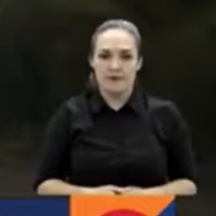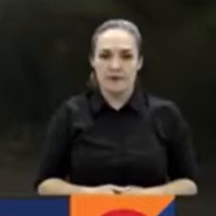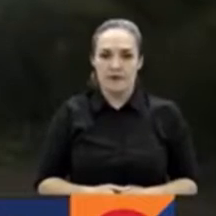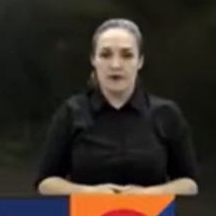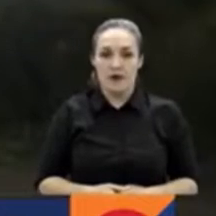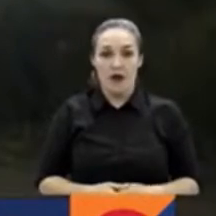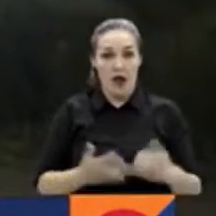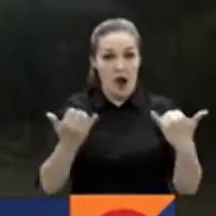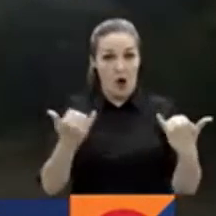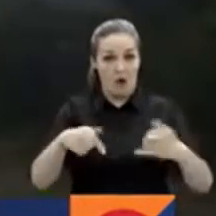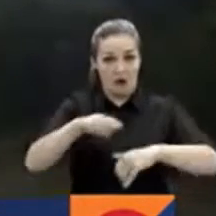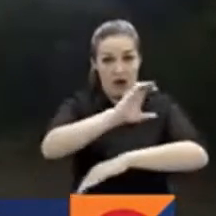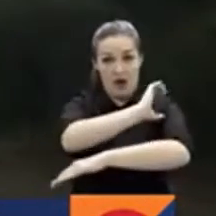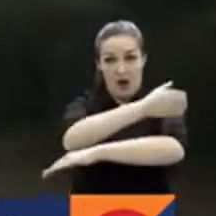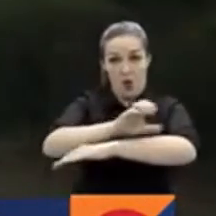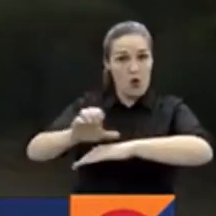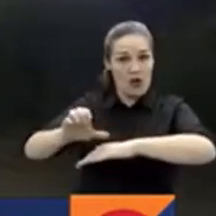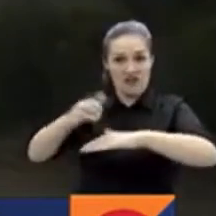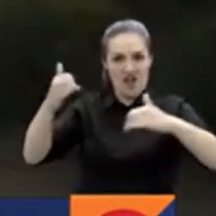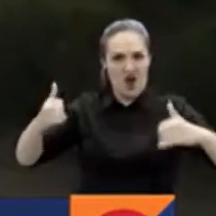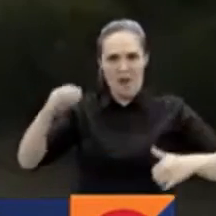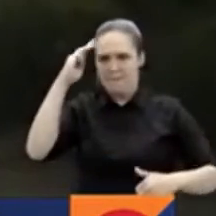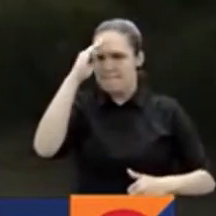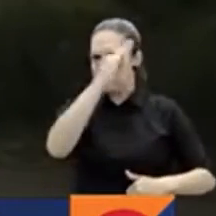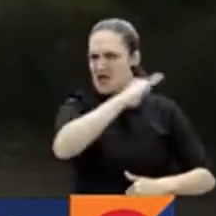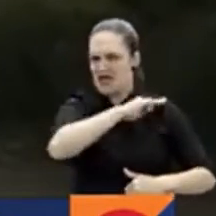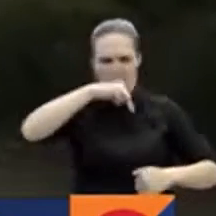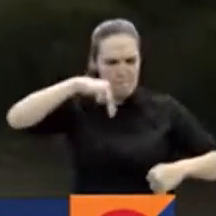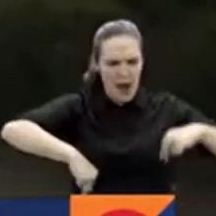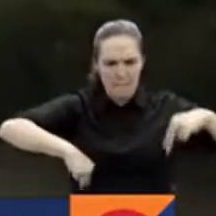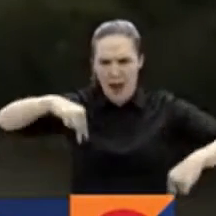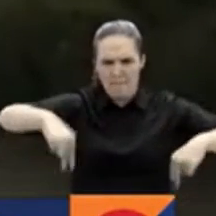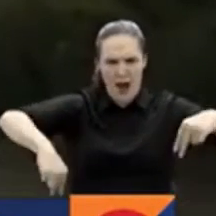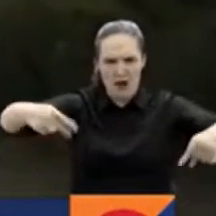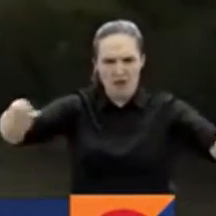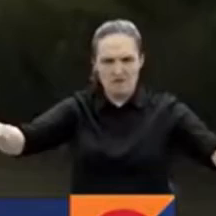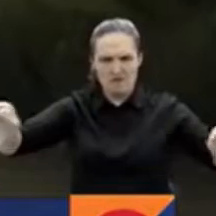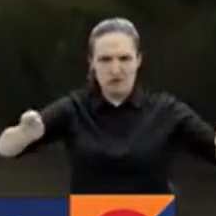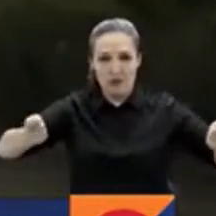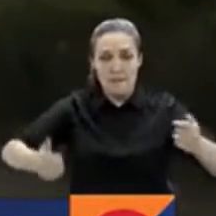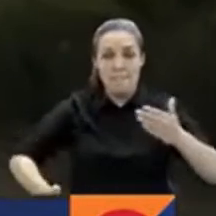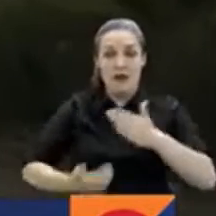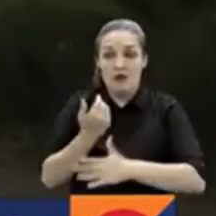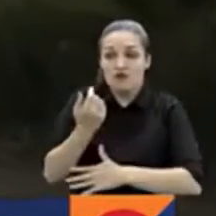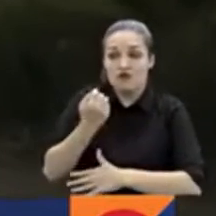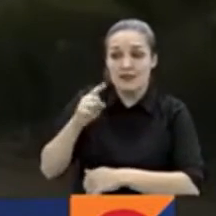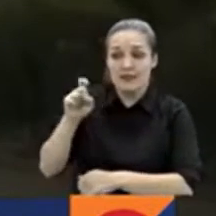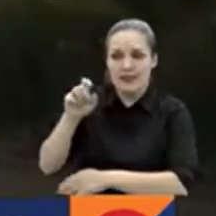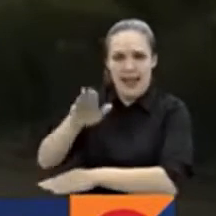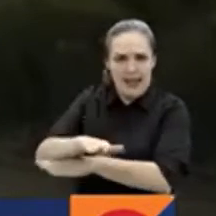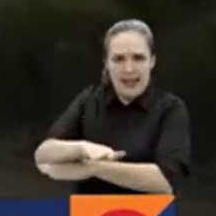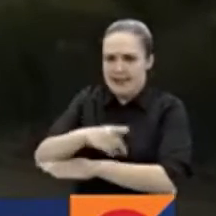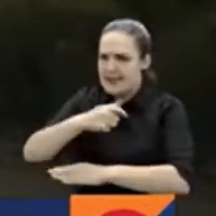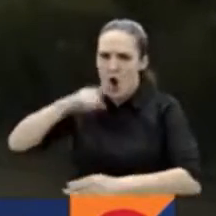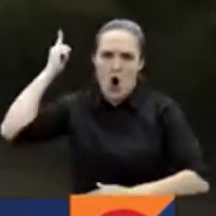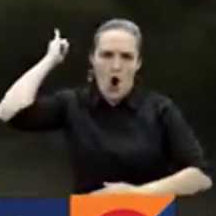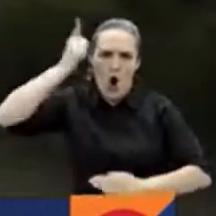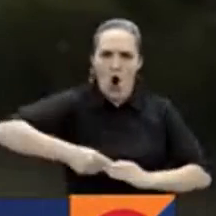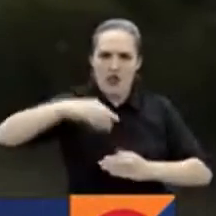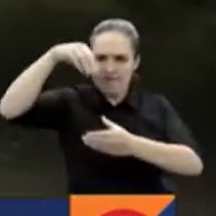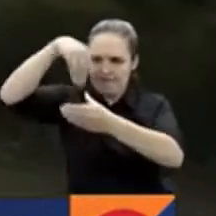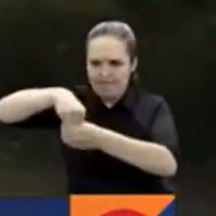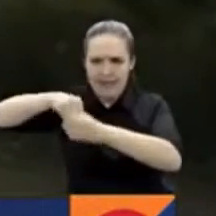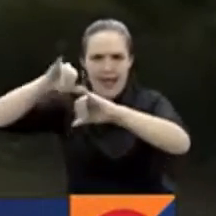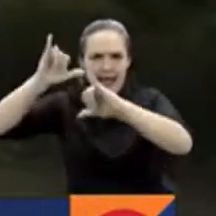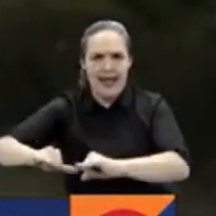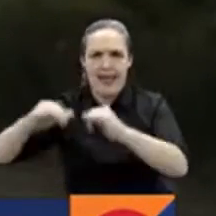A esta hora Caucasia está totalmente militarizada por miembros de la fuerza pública. Desde las 6 de la tarde empezó a regir el toque de queda